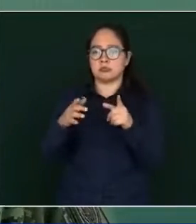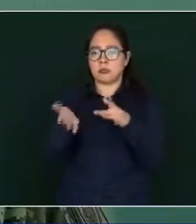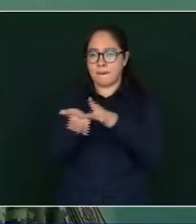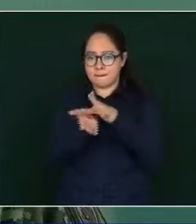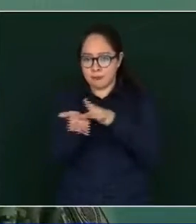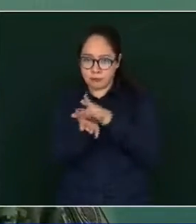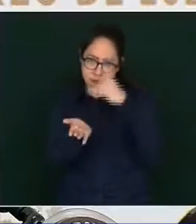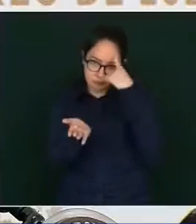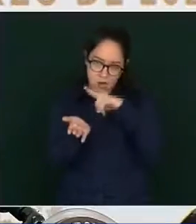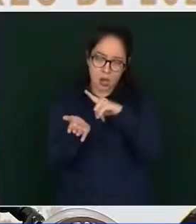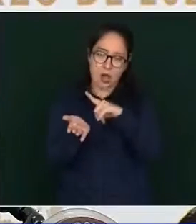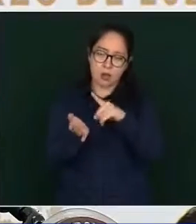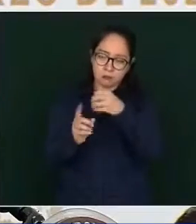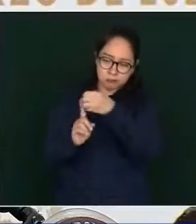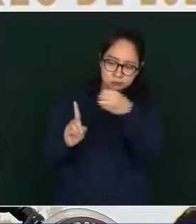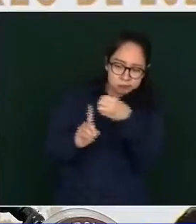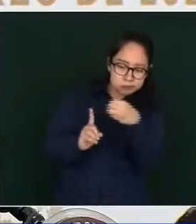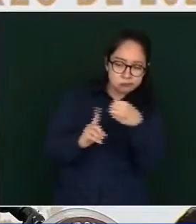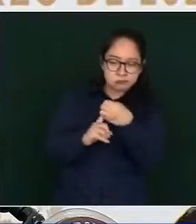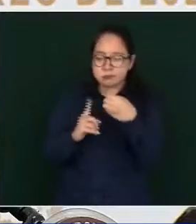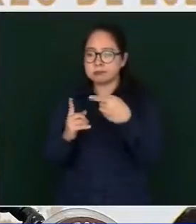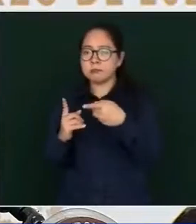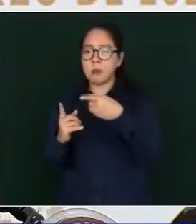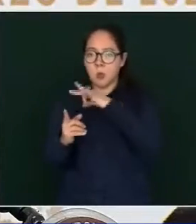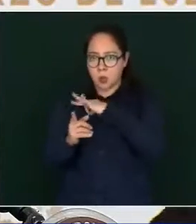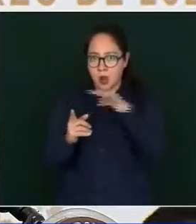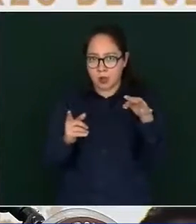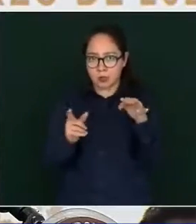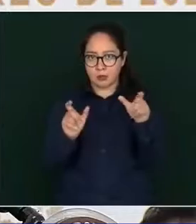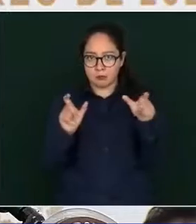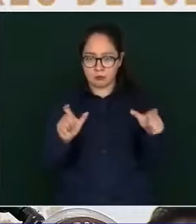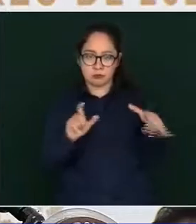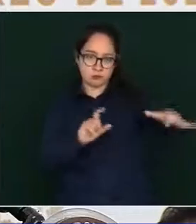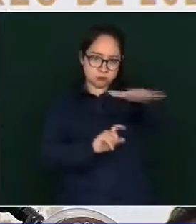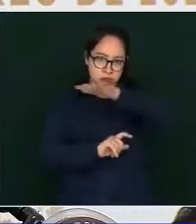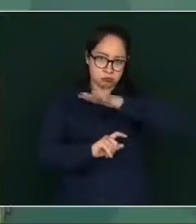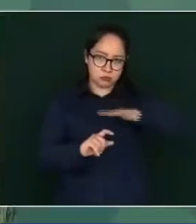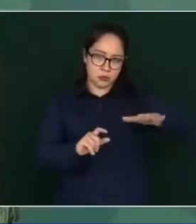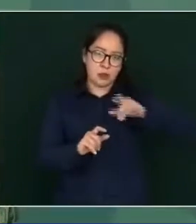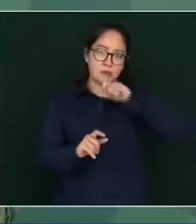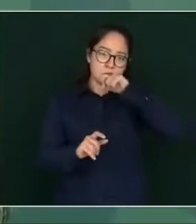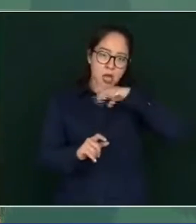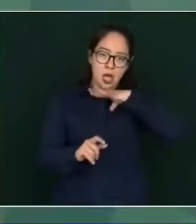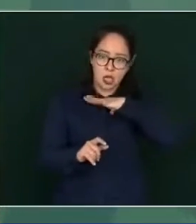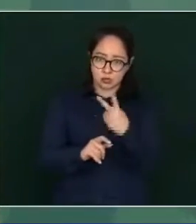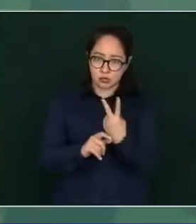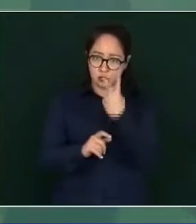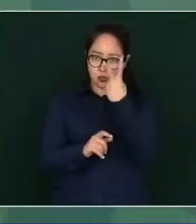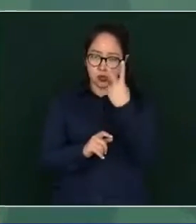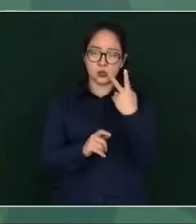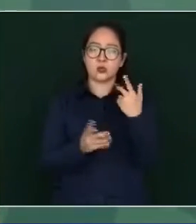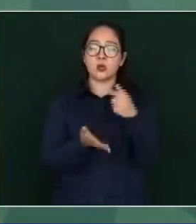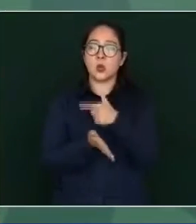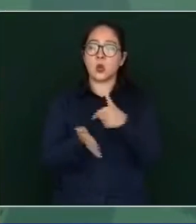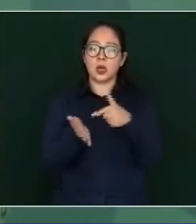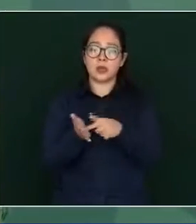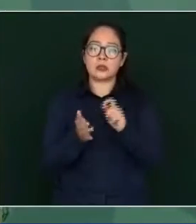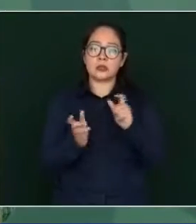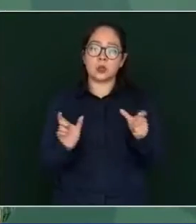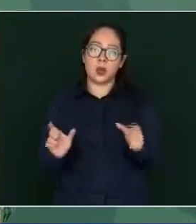de ahí despliegan para poder generar condiciones de seguridad en toda el área. También se tienen 2 instalaciones de la